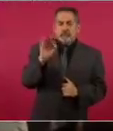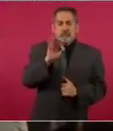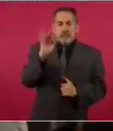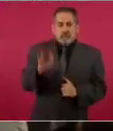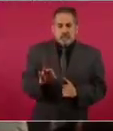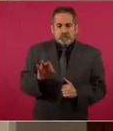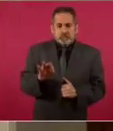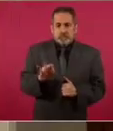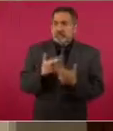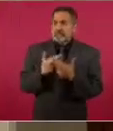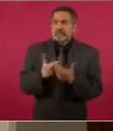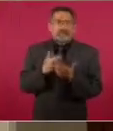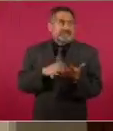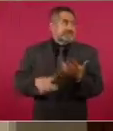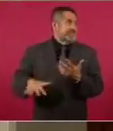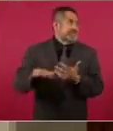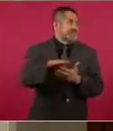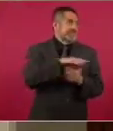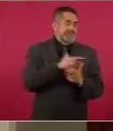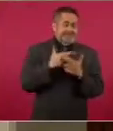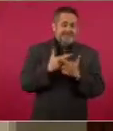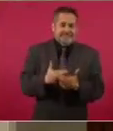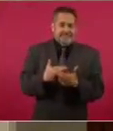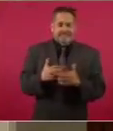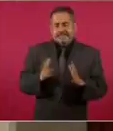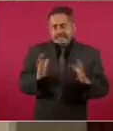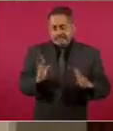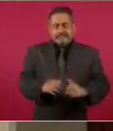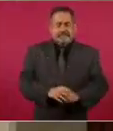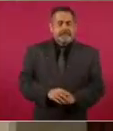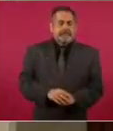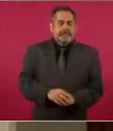0.040% del inventario avícola nacional.